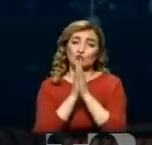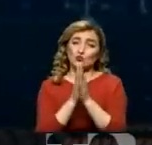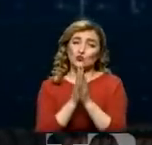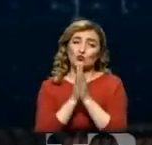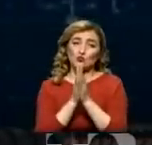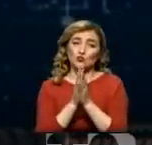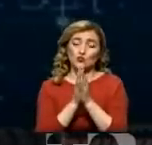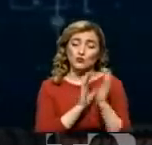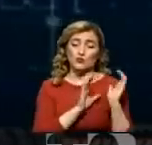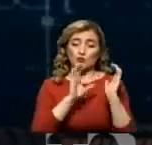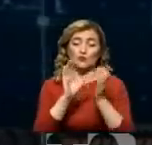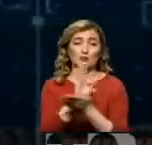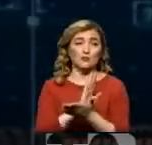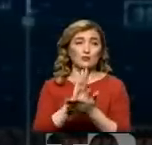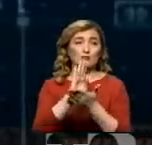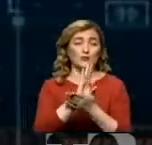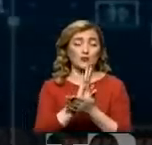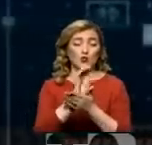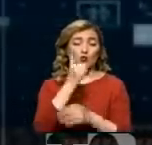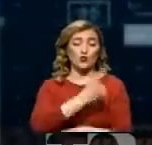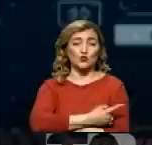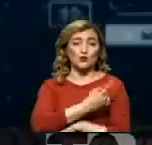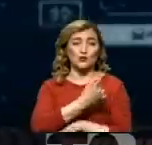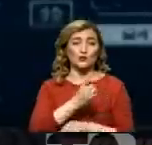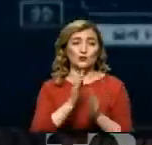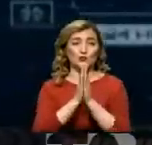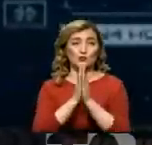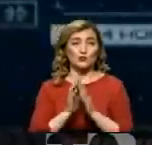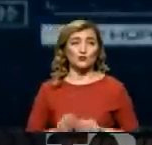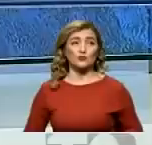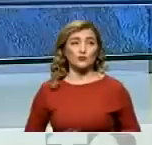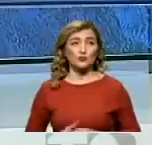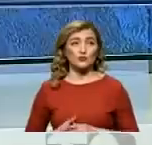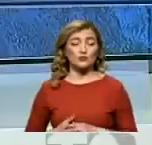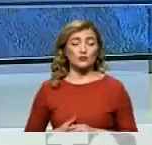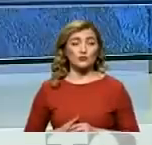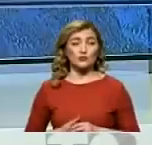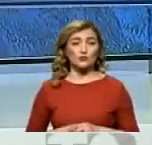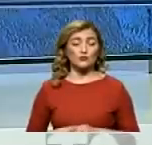el velatorio en sus barrios al menos un día.